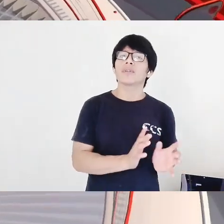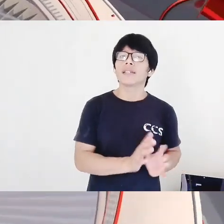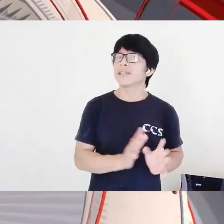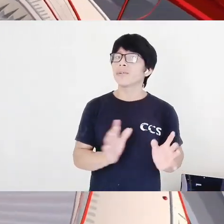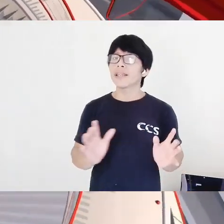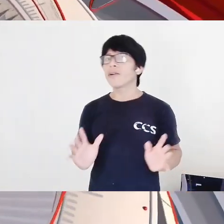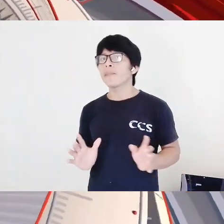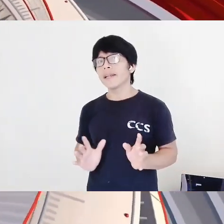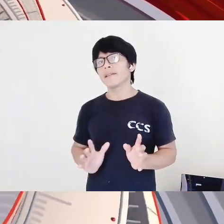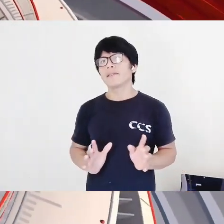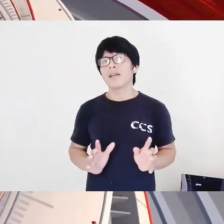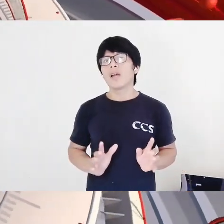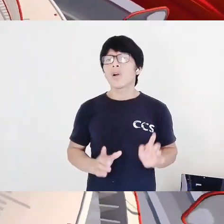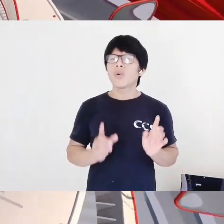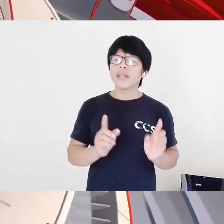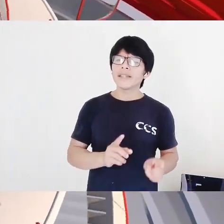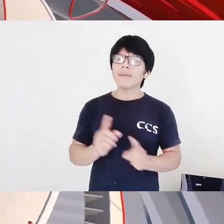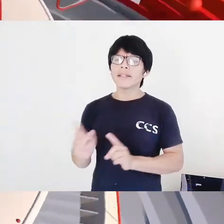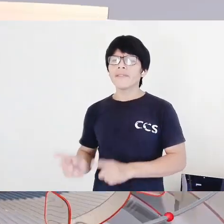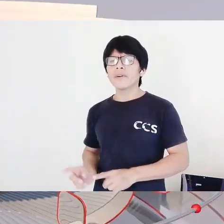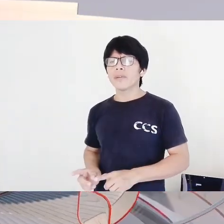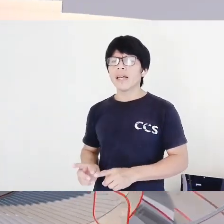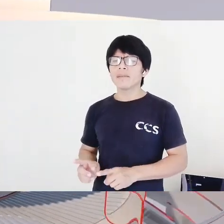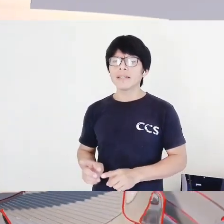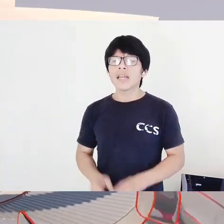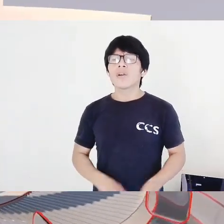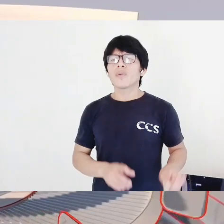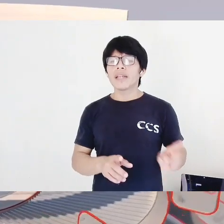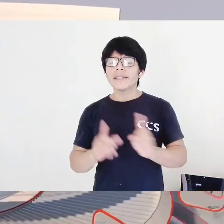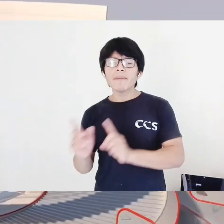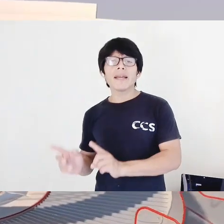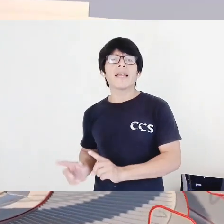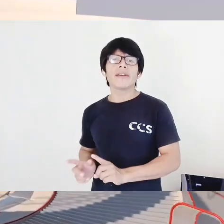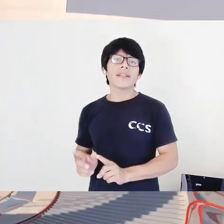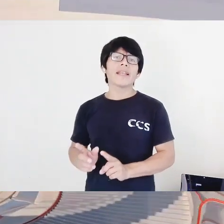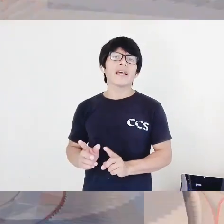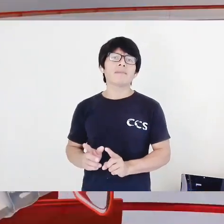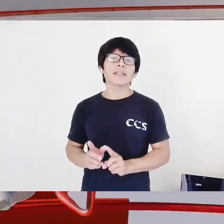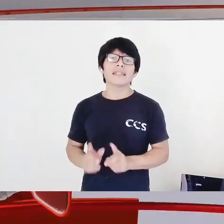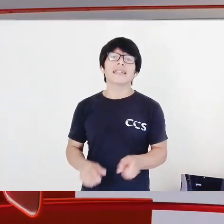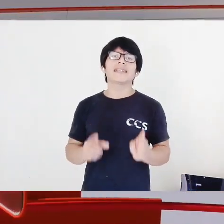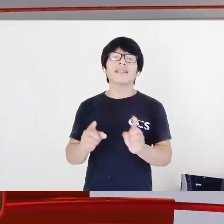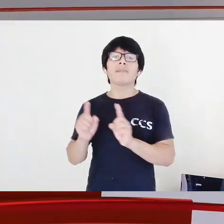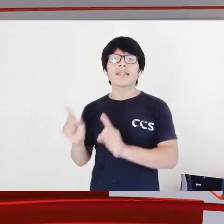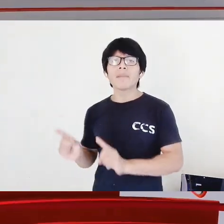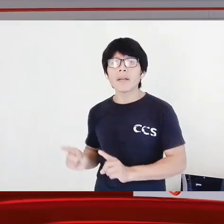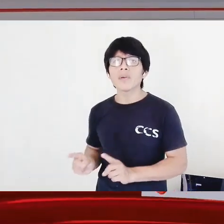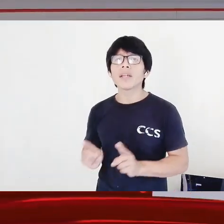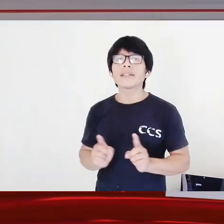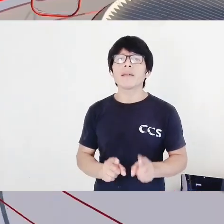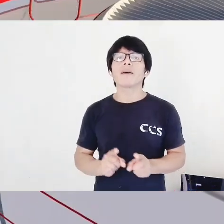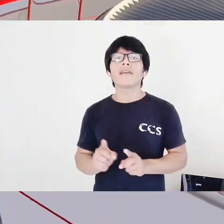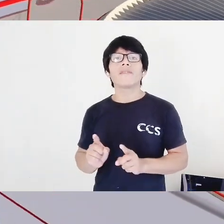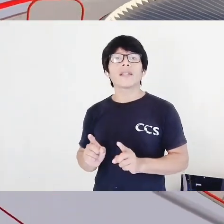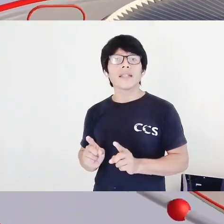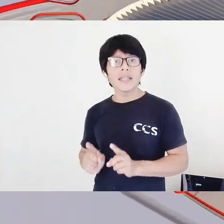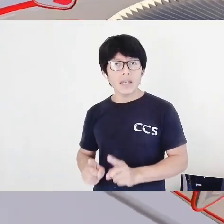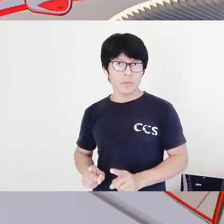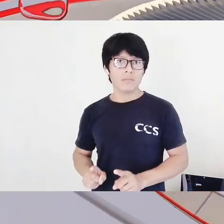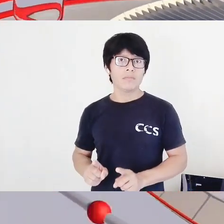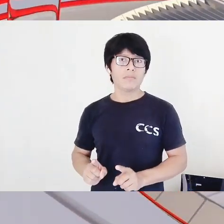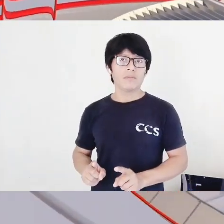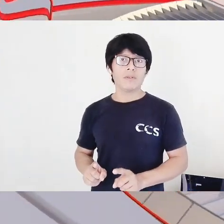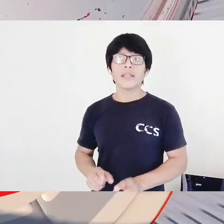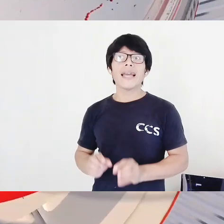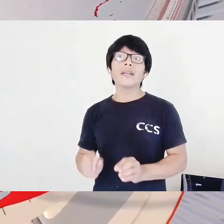autoridades estadounidenses no quieren cooperar con el tema del tráfico de armas, con el tema de la venta de armas y este tema también con el tema de